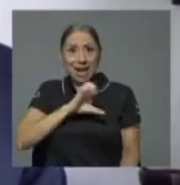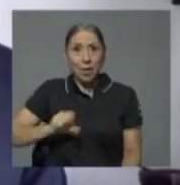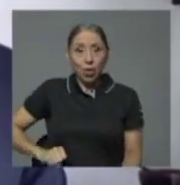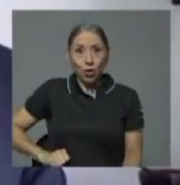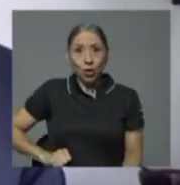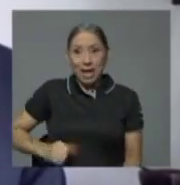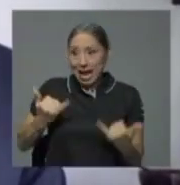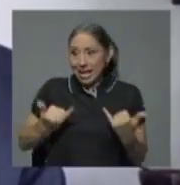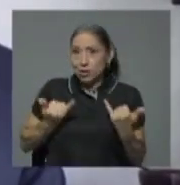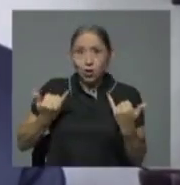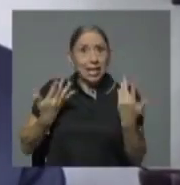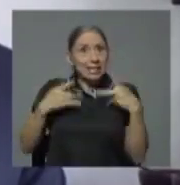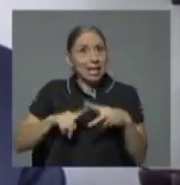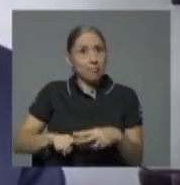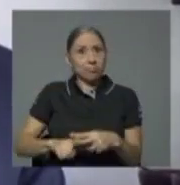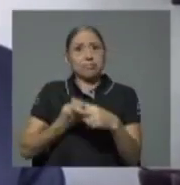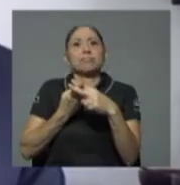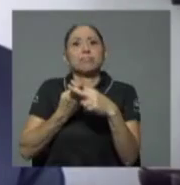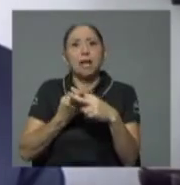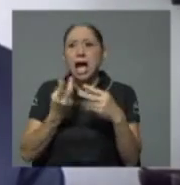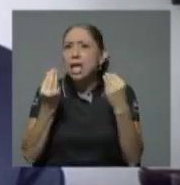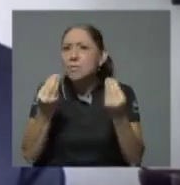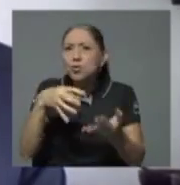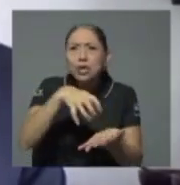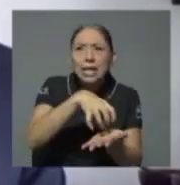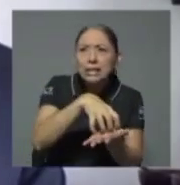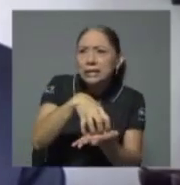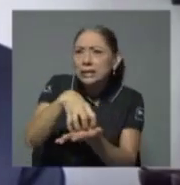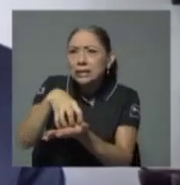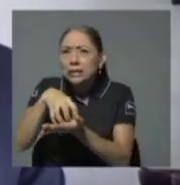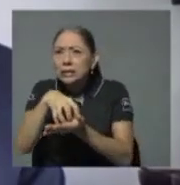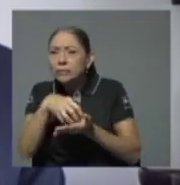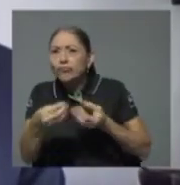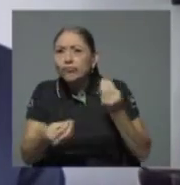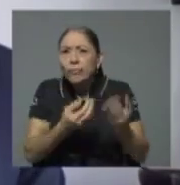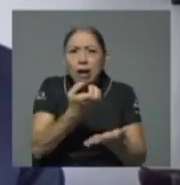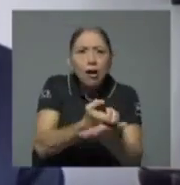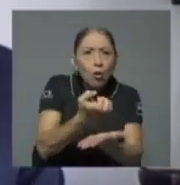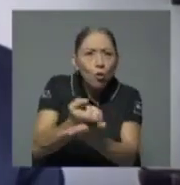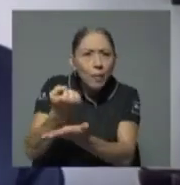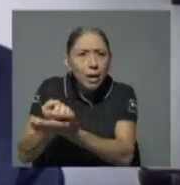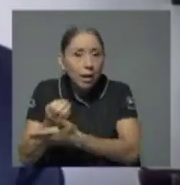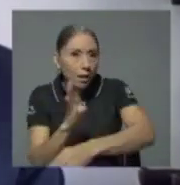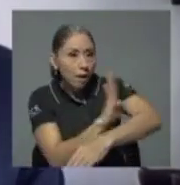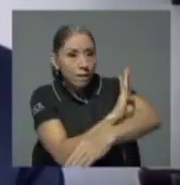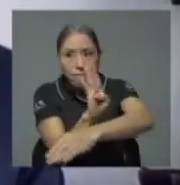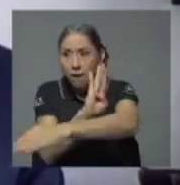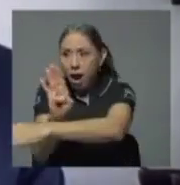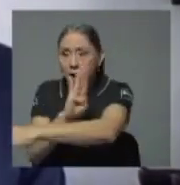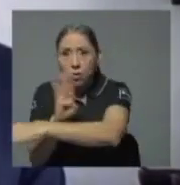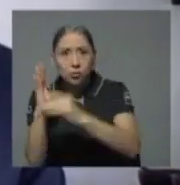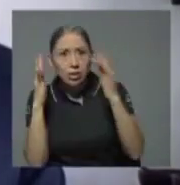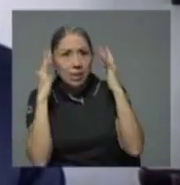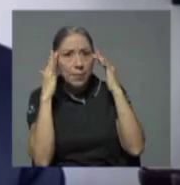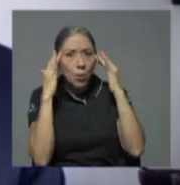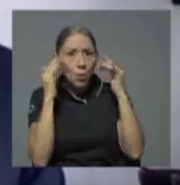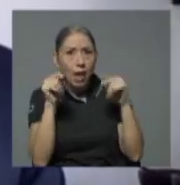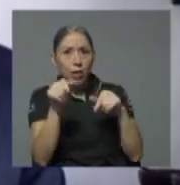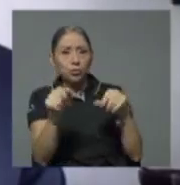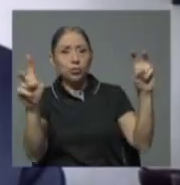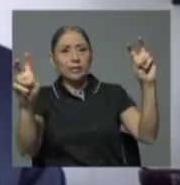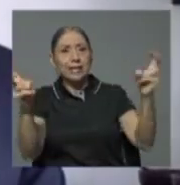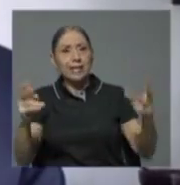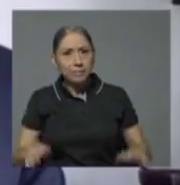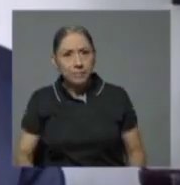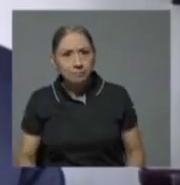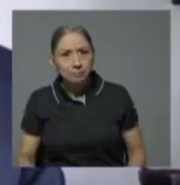arrancó. Hay mucha incertidumbre en la economía, los bancos están preocupados por este tema,